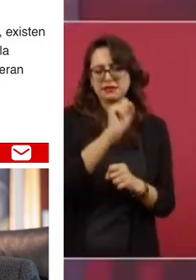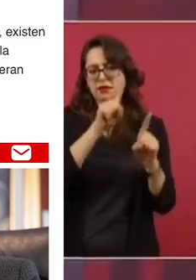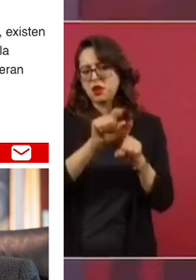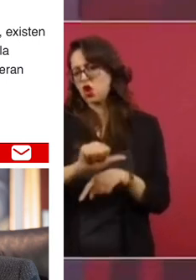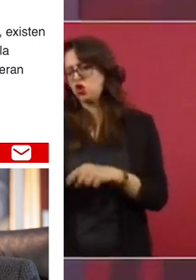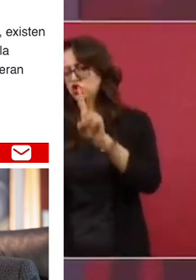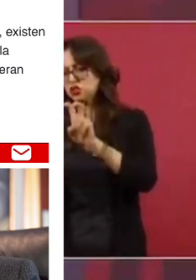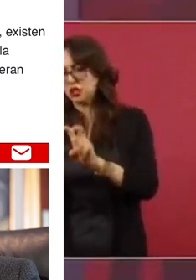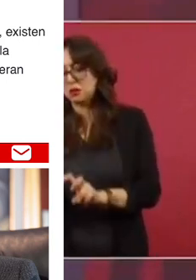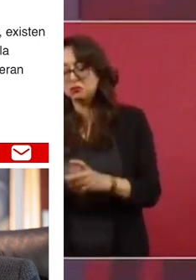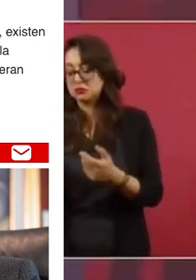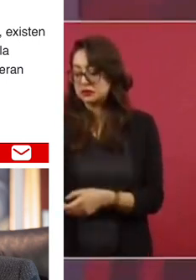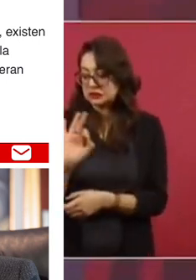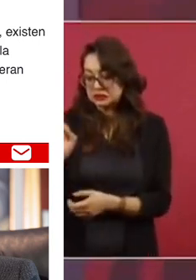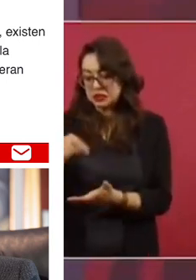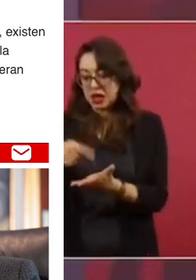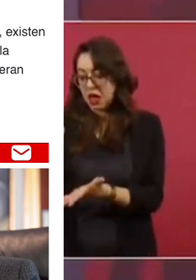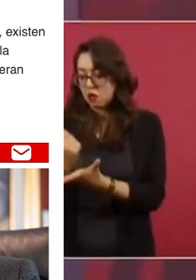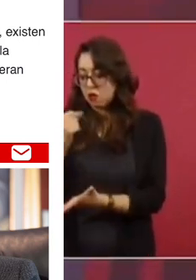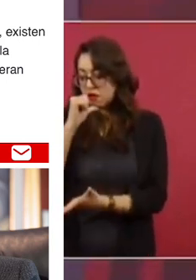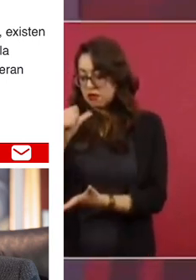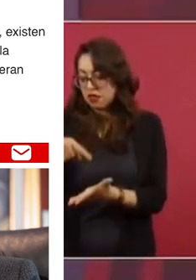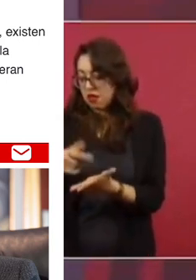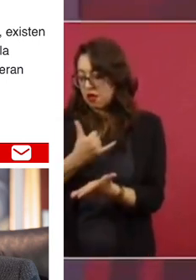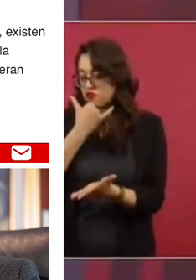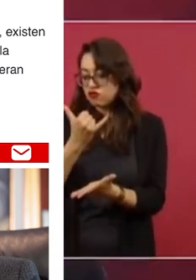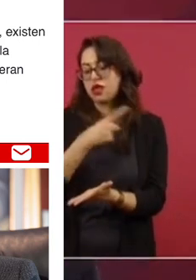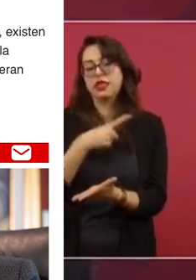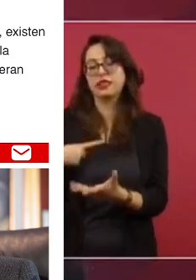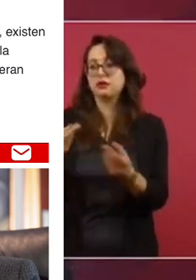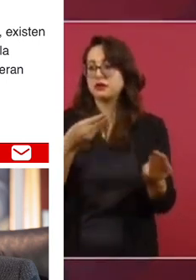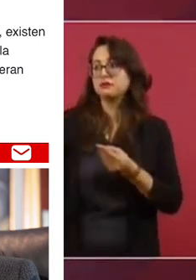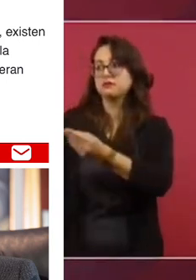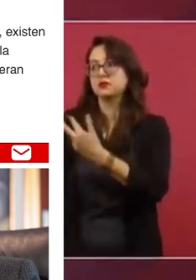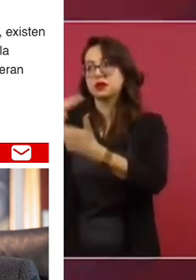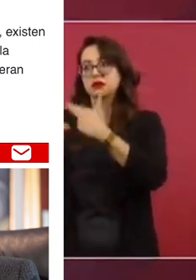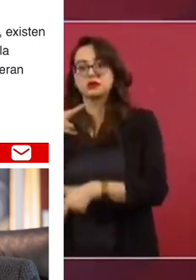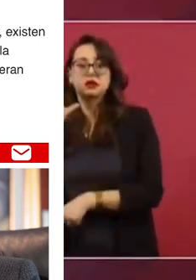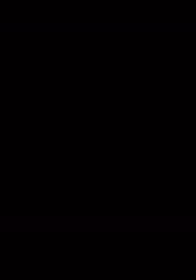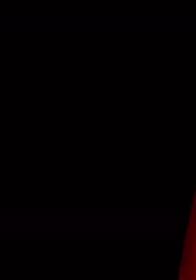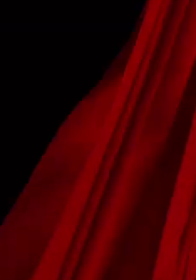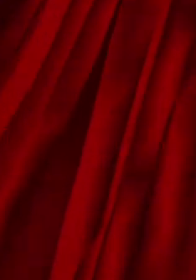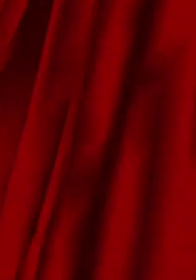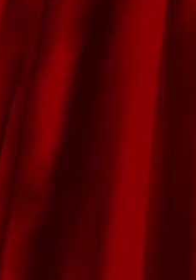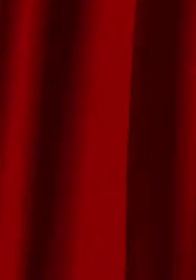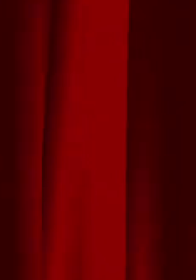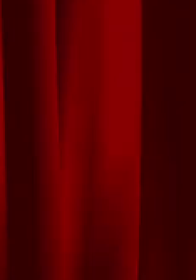aprobar o devolver a la Cámara de Origen, por su facultad como Cámara Revisora, las minutas que hoy tienen allí.